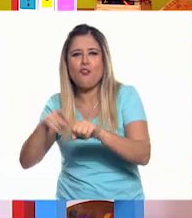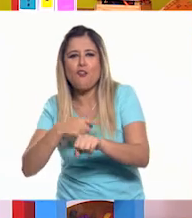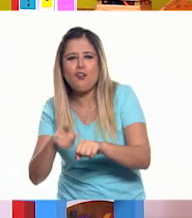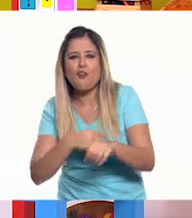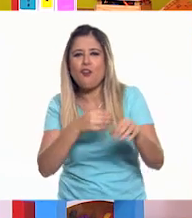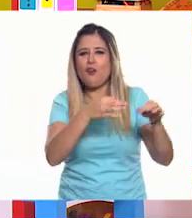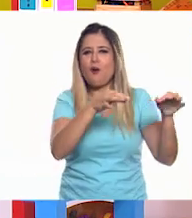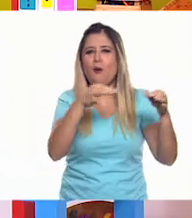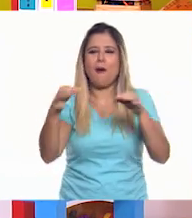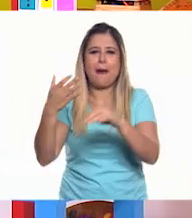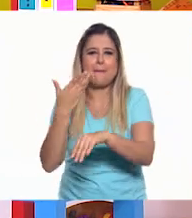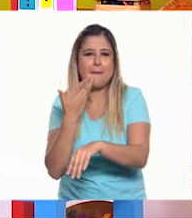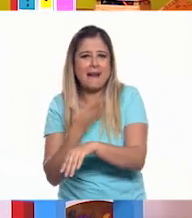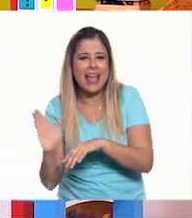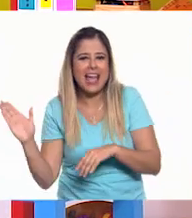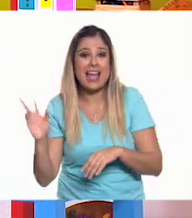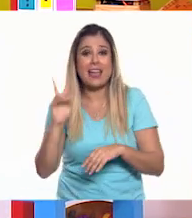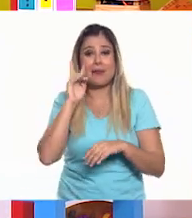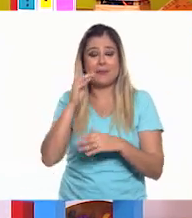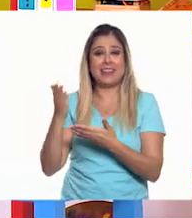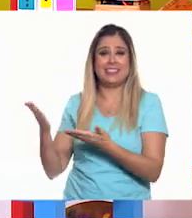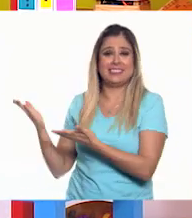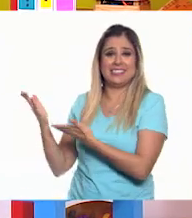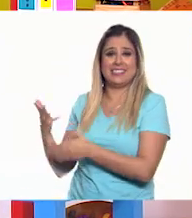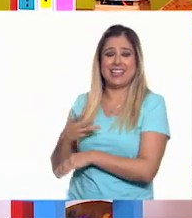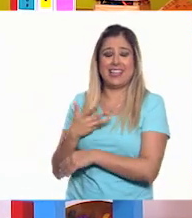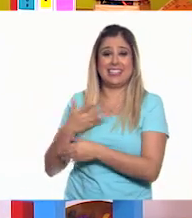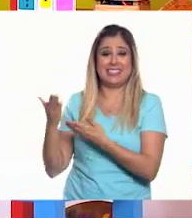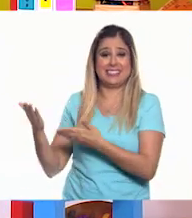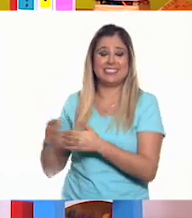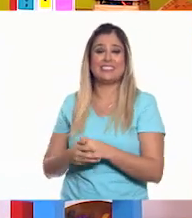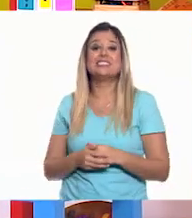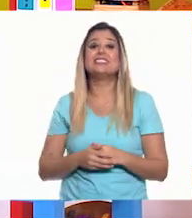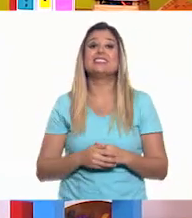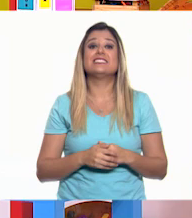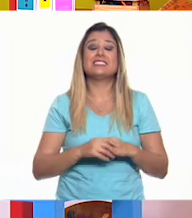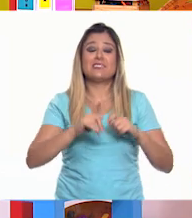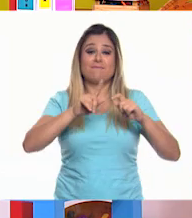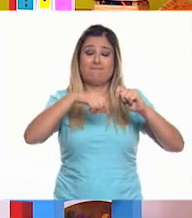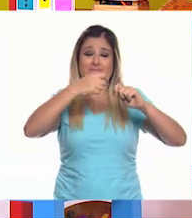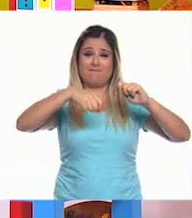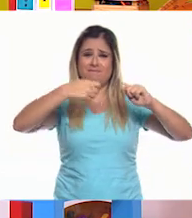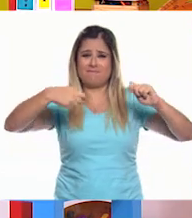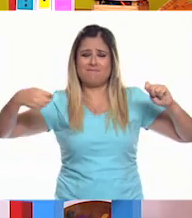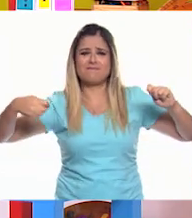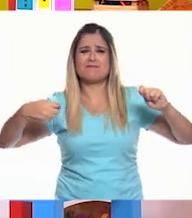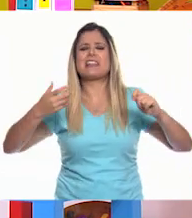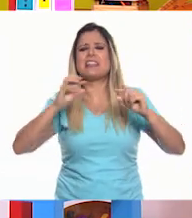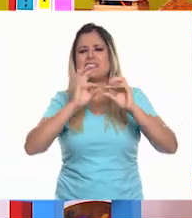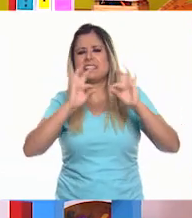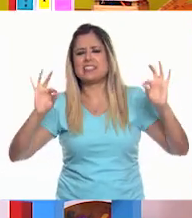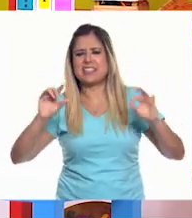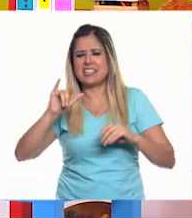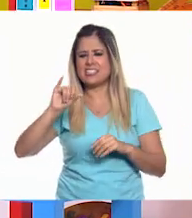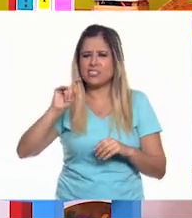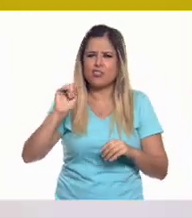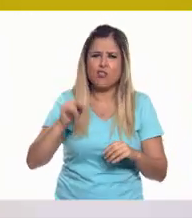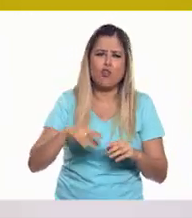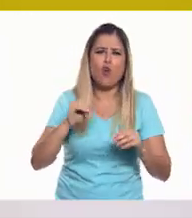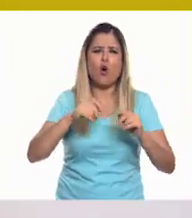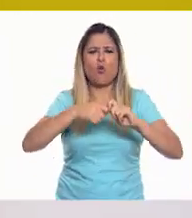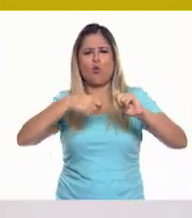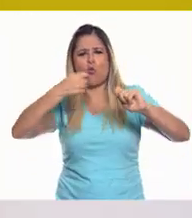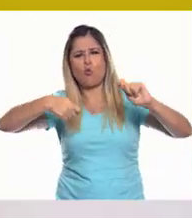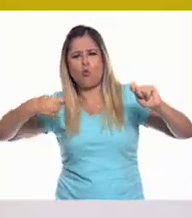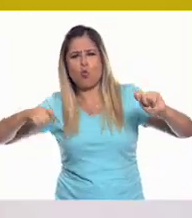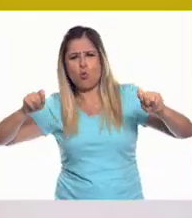hojas blancas. Mira lo que tenemos aquí, Eric. Es un listón. Un estambre o un listón o una cuerda,